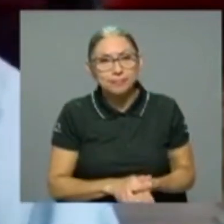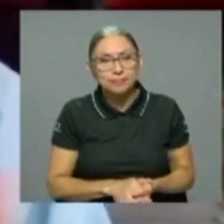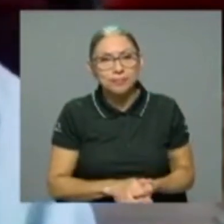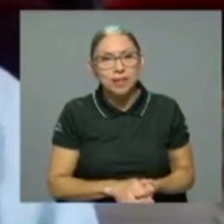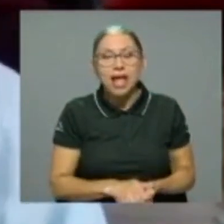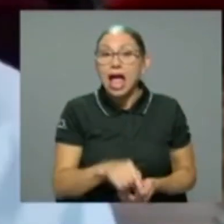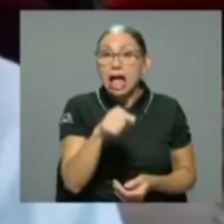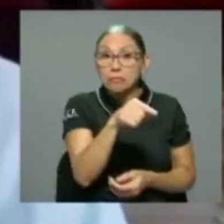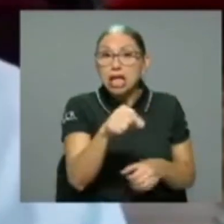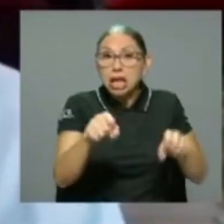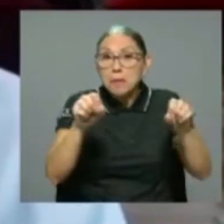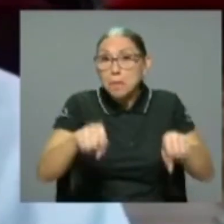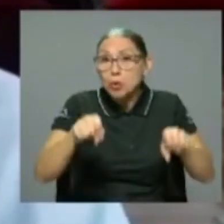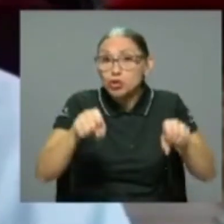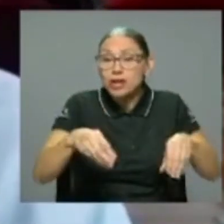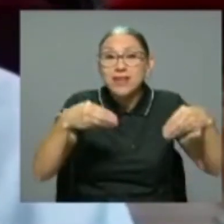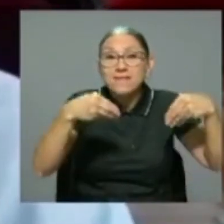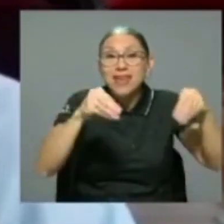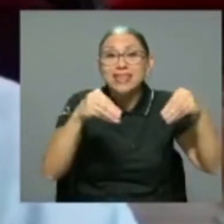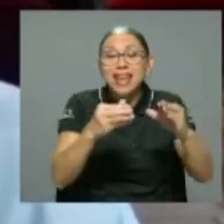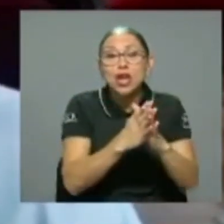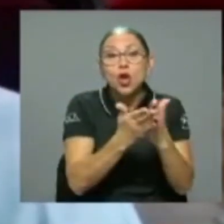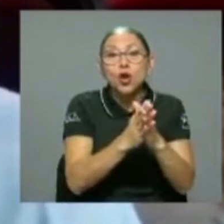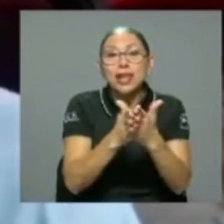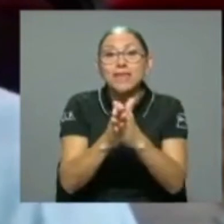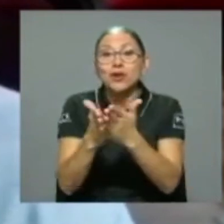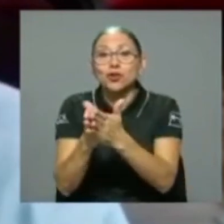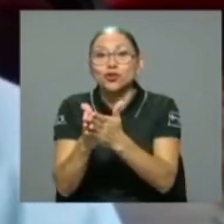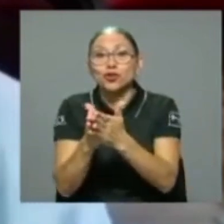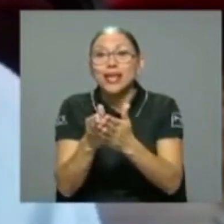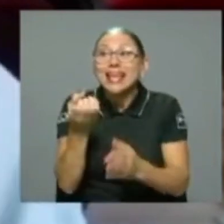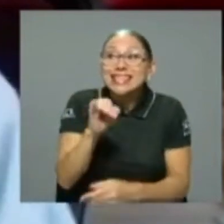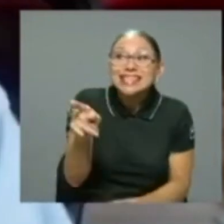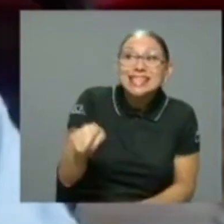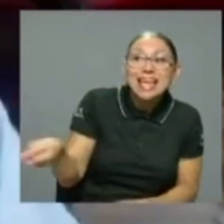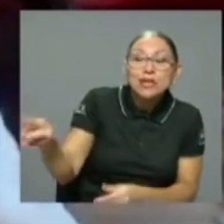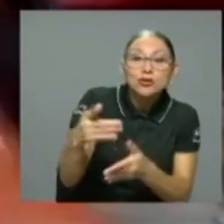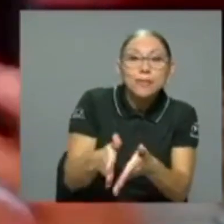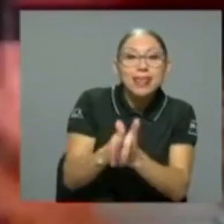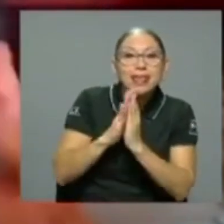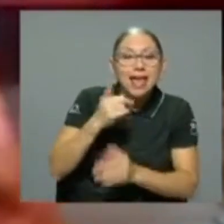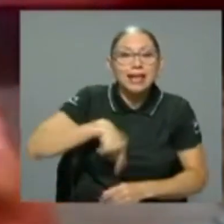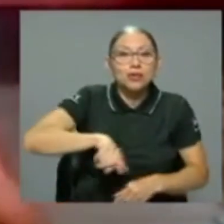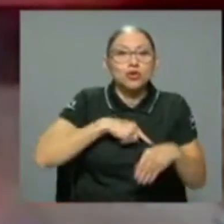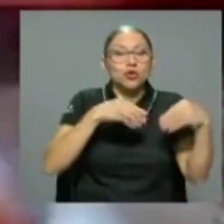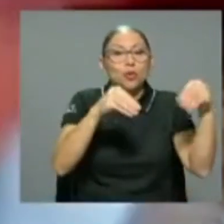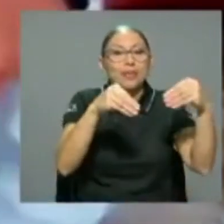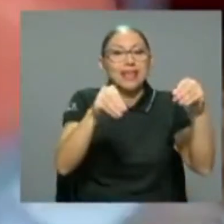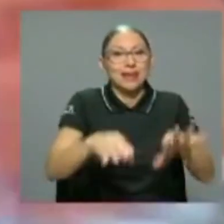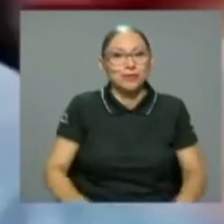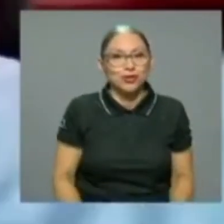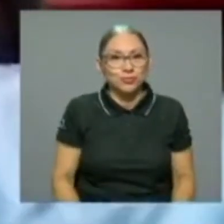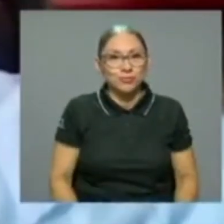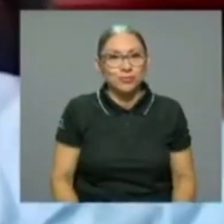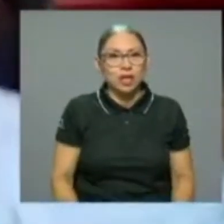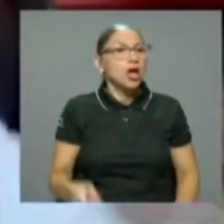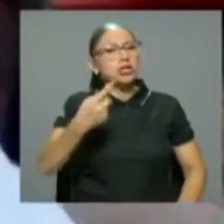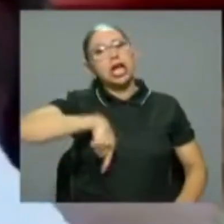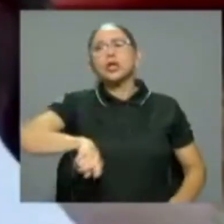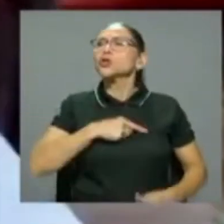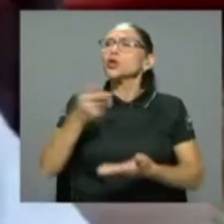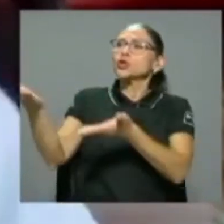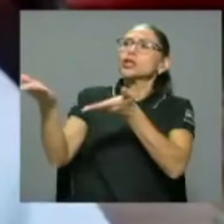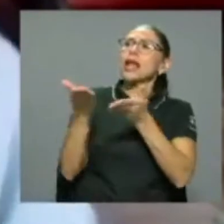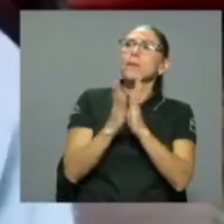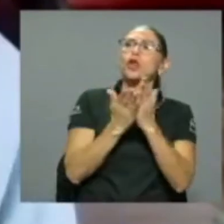era posible vender los libros y nos pedían que se los vendiéramos. El esquema era este: nosotros tenemos los libros en exposición y